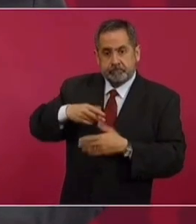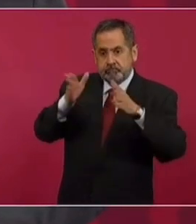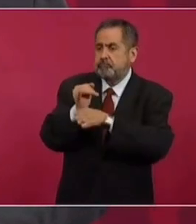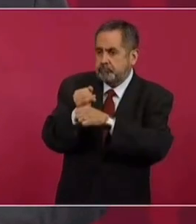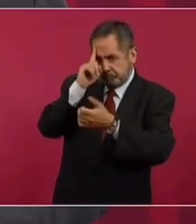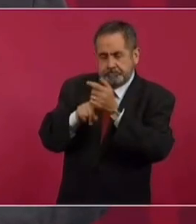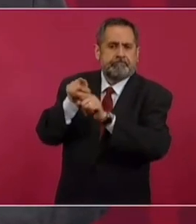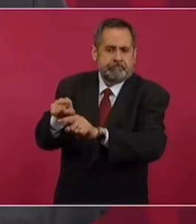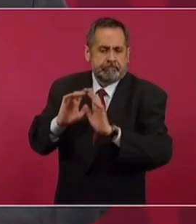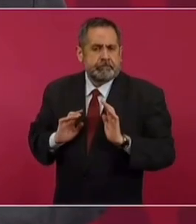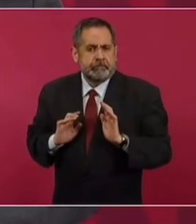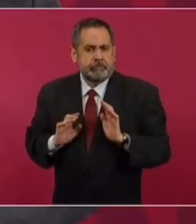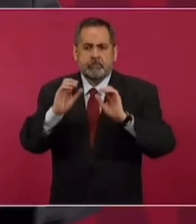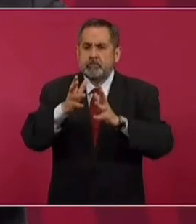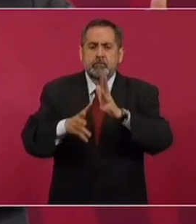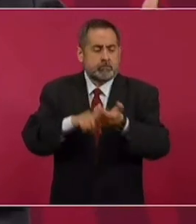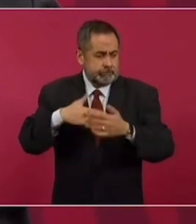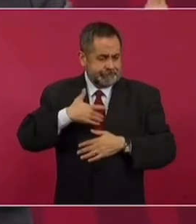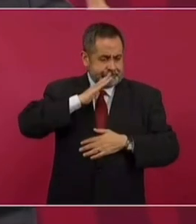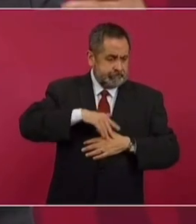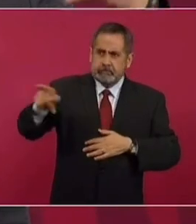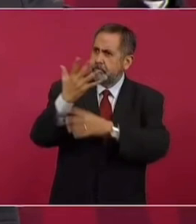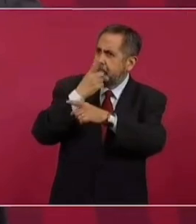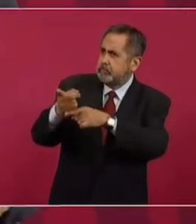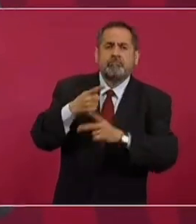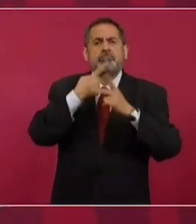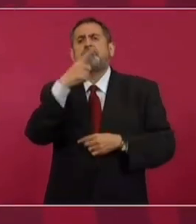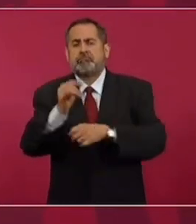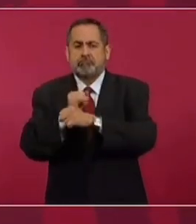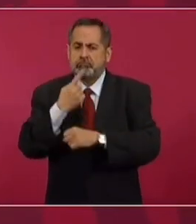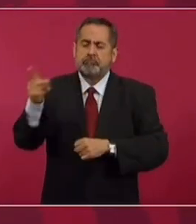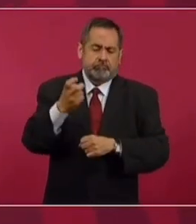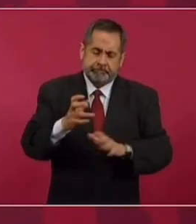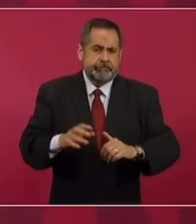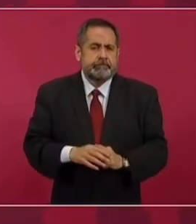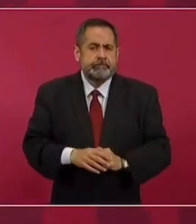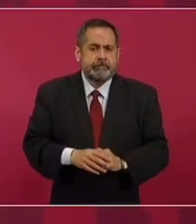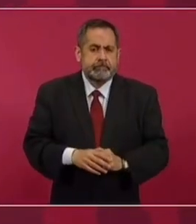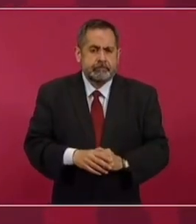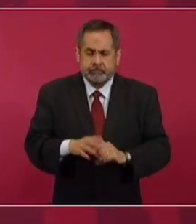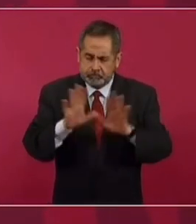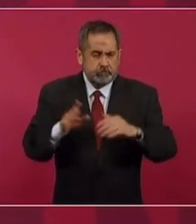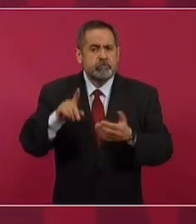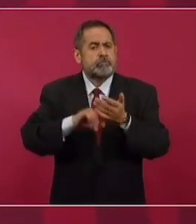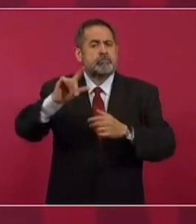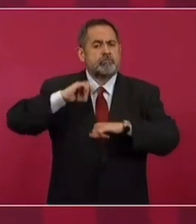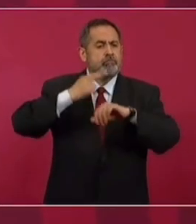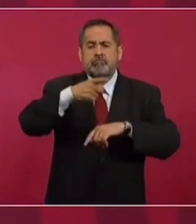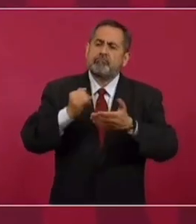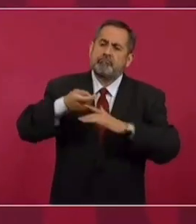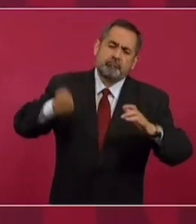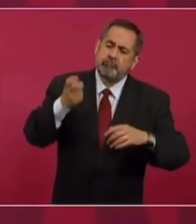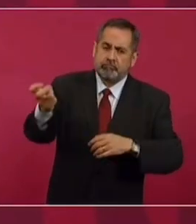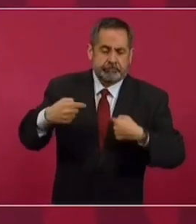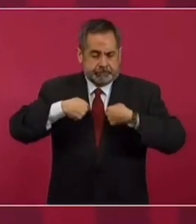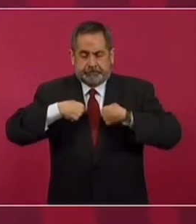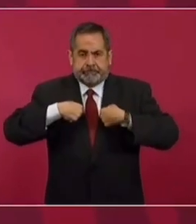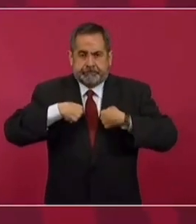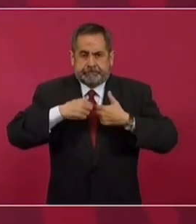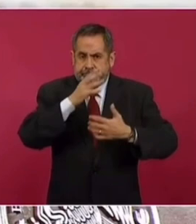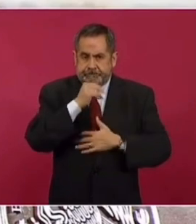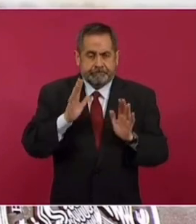de abrir una investigación o los que se sientan afectados por esas llamadas y que una autoridad resuelva. Yo no